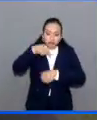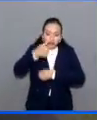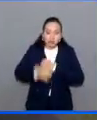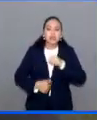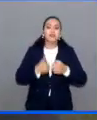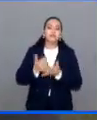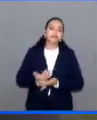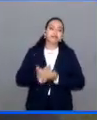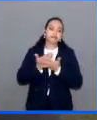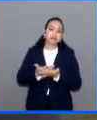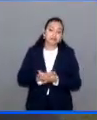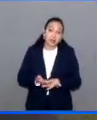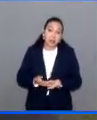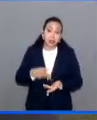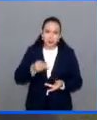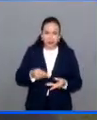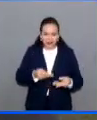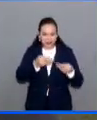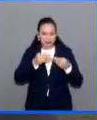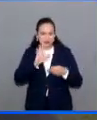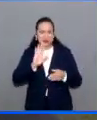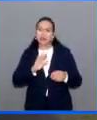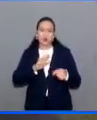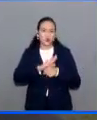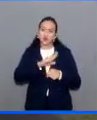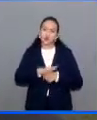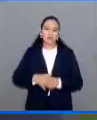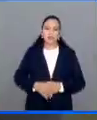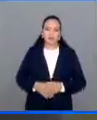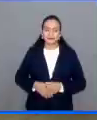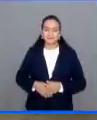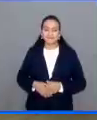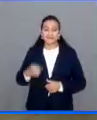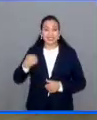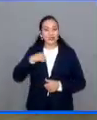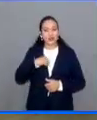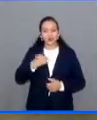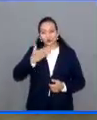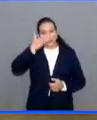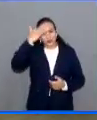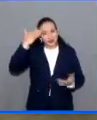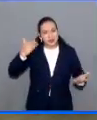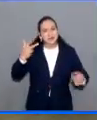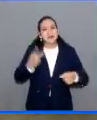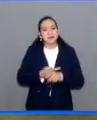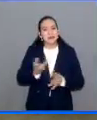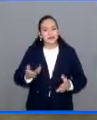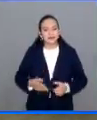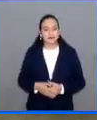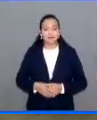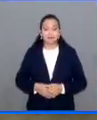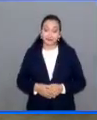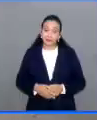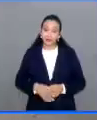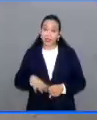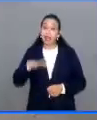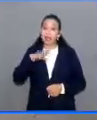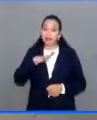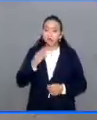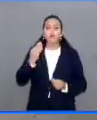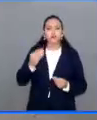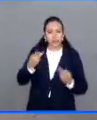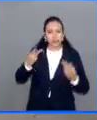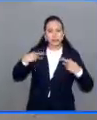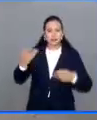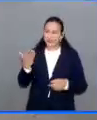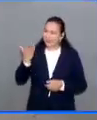muy incompleto y del cual no tenemos certeza en qué momento. Indicó que a pesar de los diversos intentos por establecer un